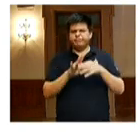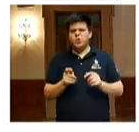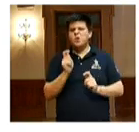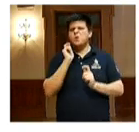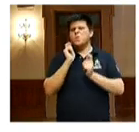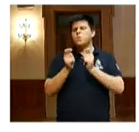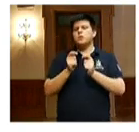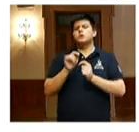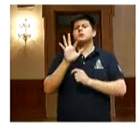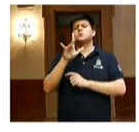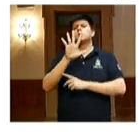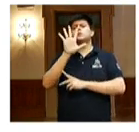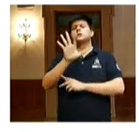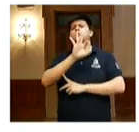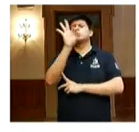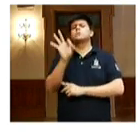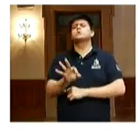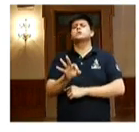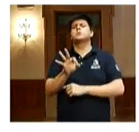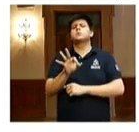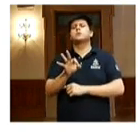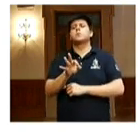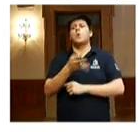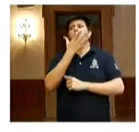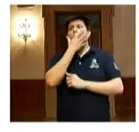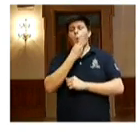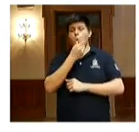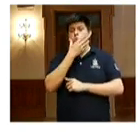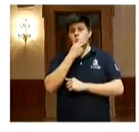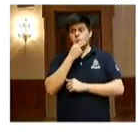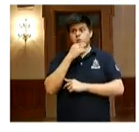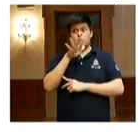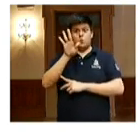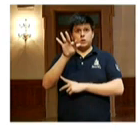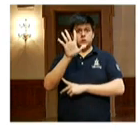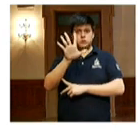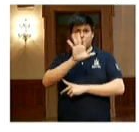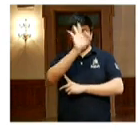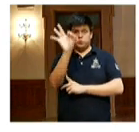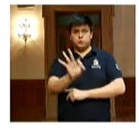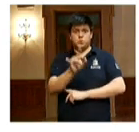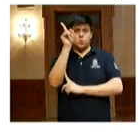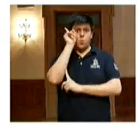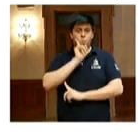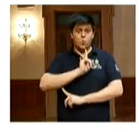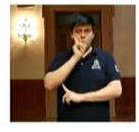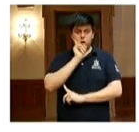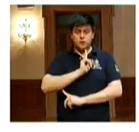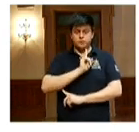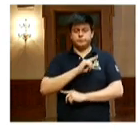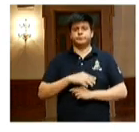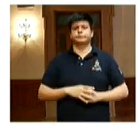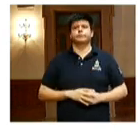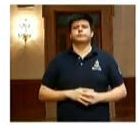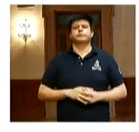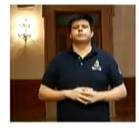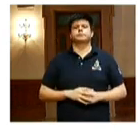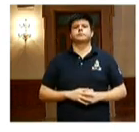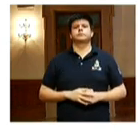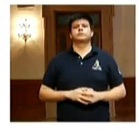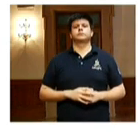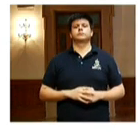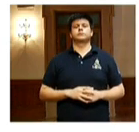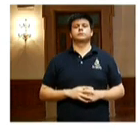55 por ciento en personas de género masculino y 45 en personas del género femenino